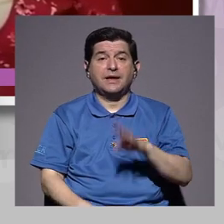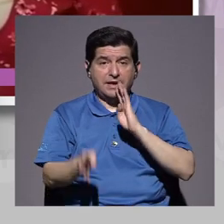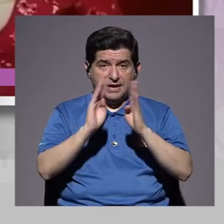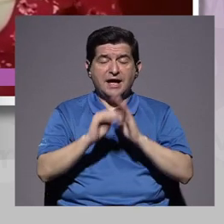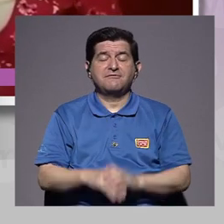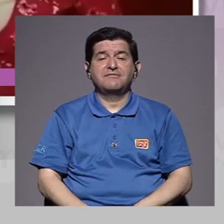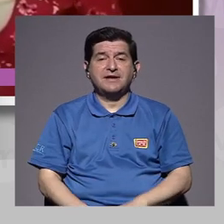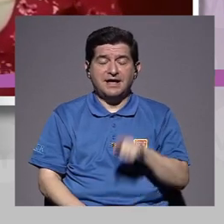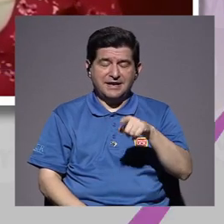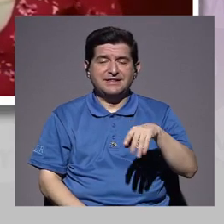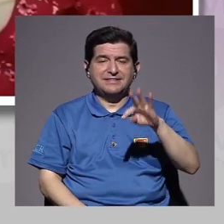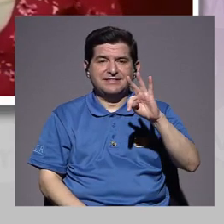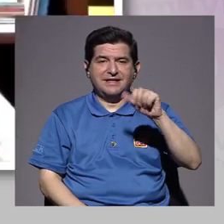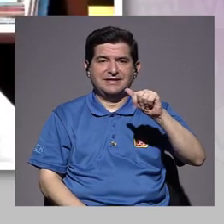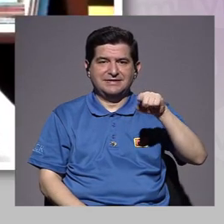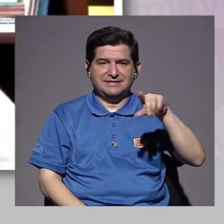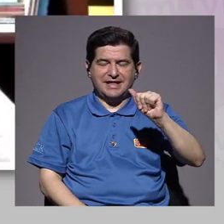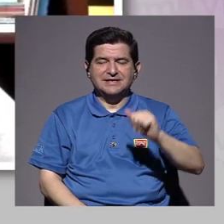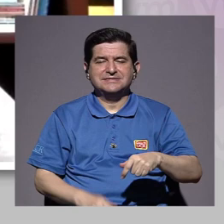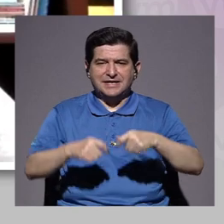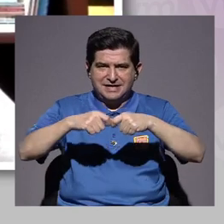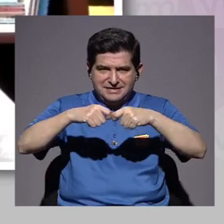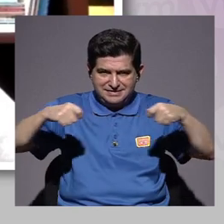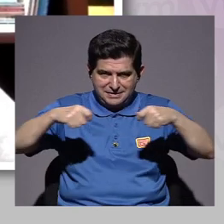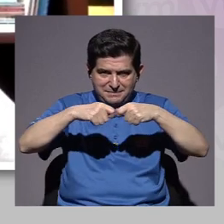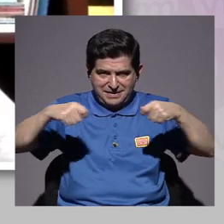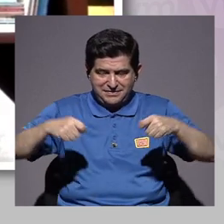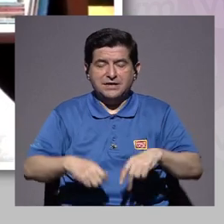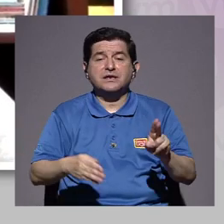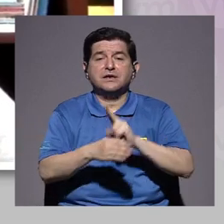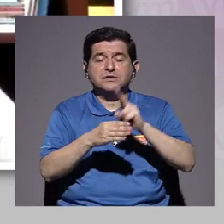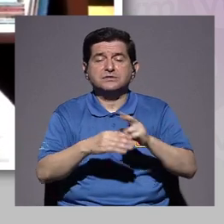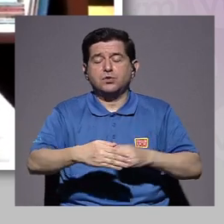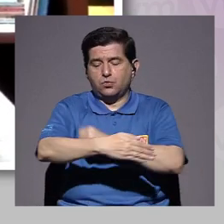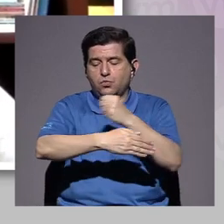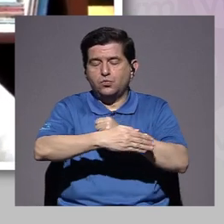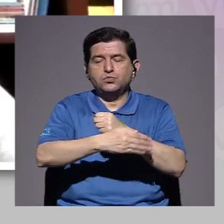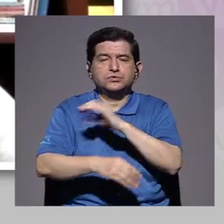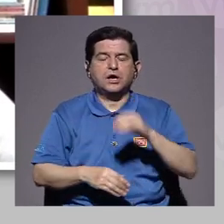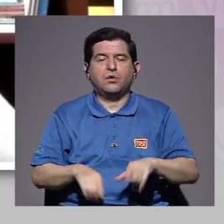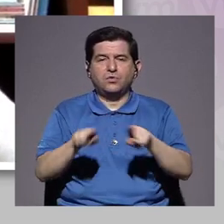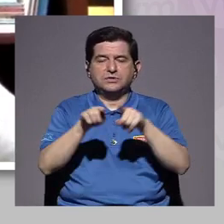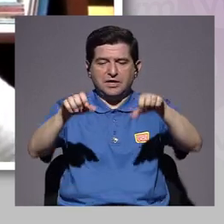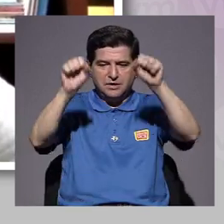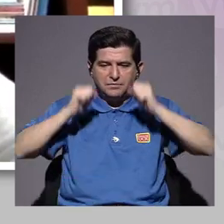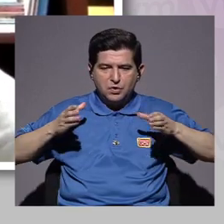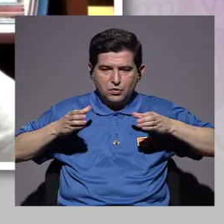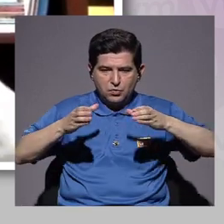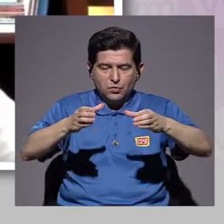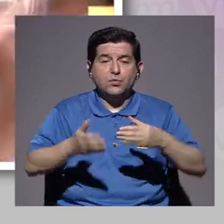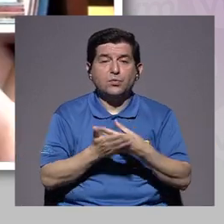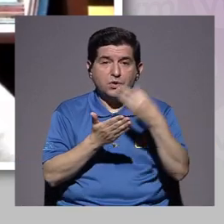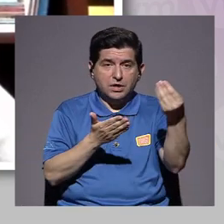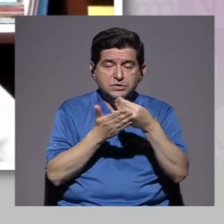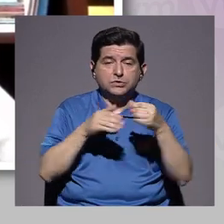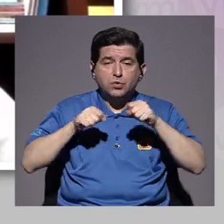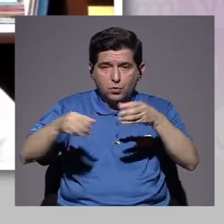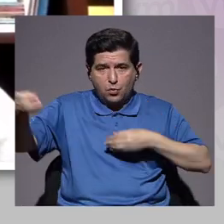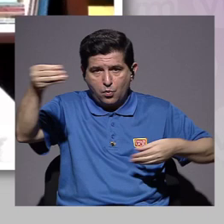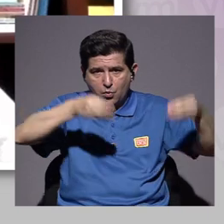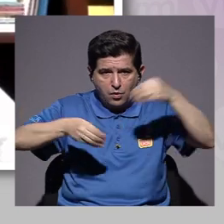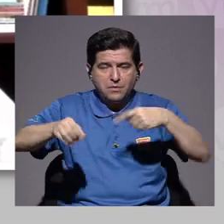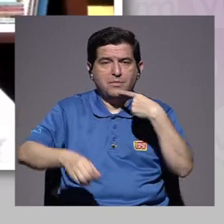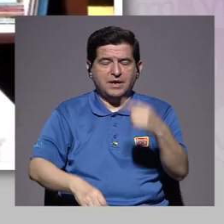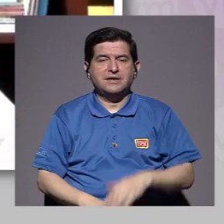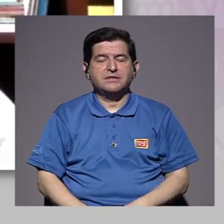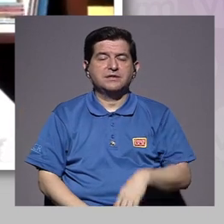Estamos hablando de tazas medidoras, entonces son esas tazas que se utilizan para cocinar o para hornear, que uno compra en la pulpería o en el supermercado,